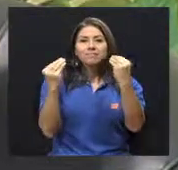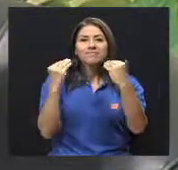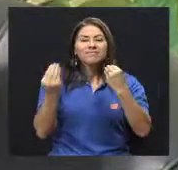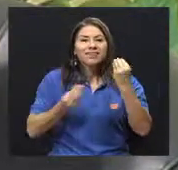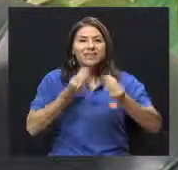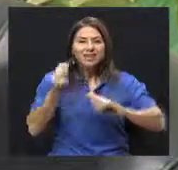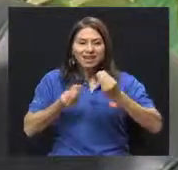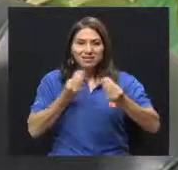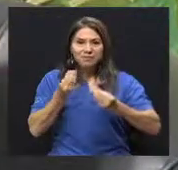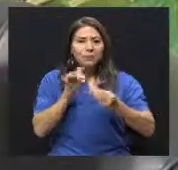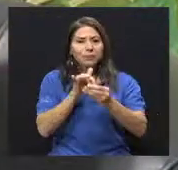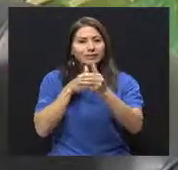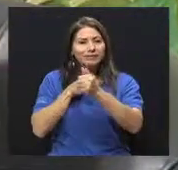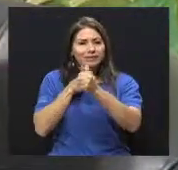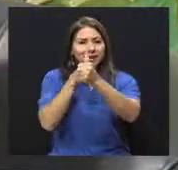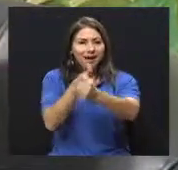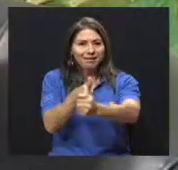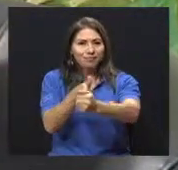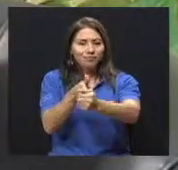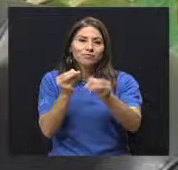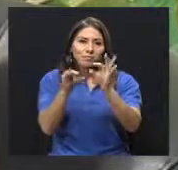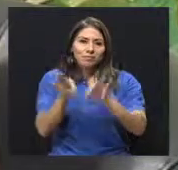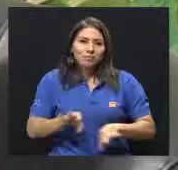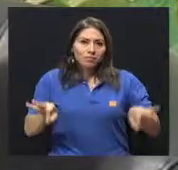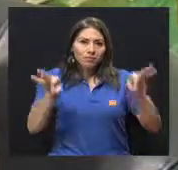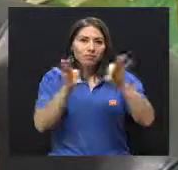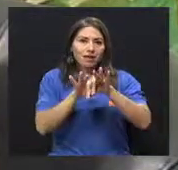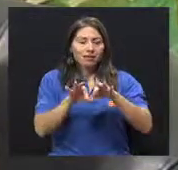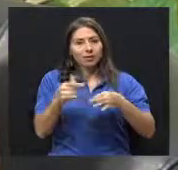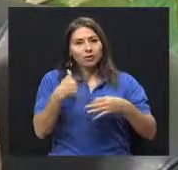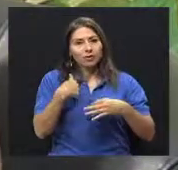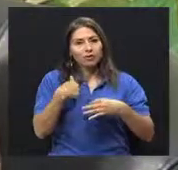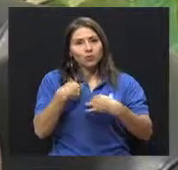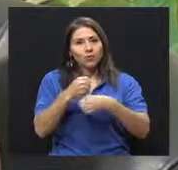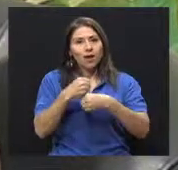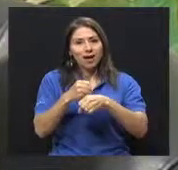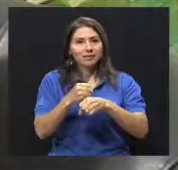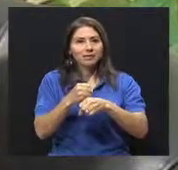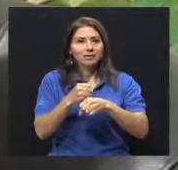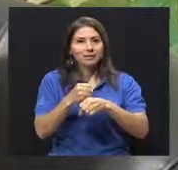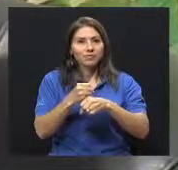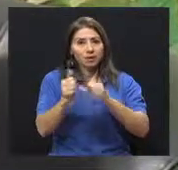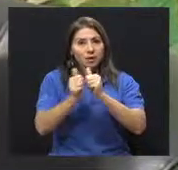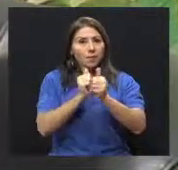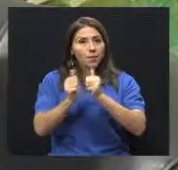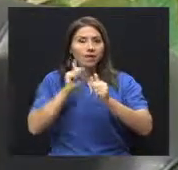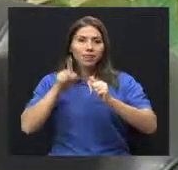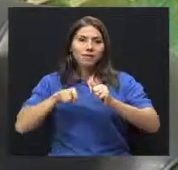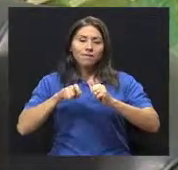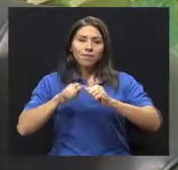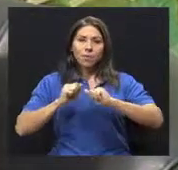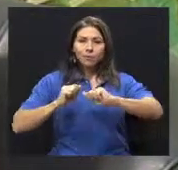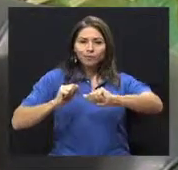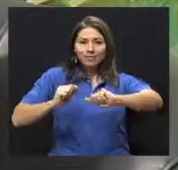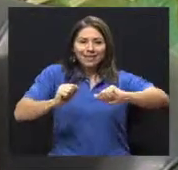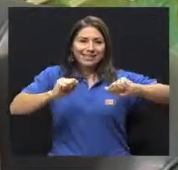es enseñar a estirarnos, uh-huh. porque es muy importante cuando uno hace un deporte.